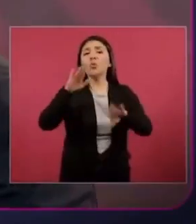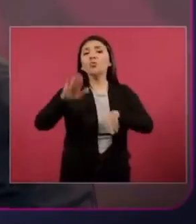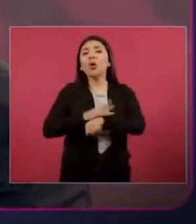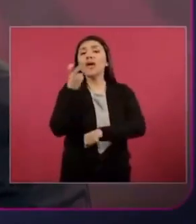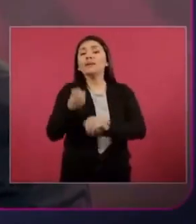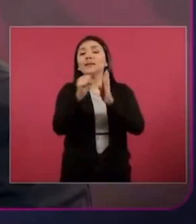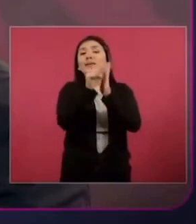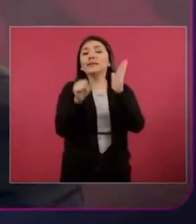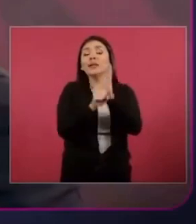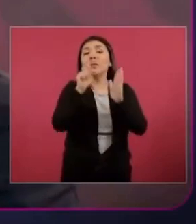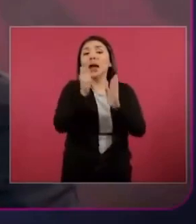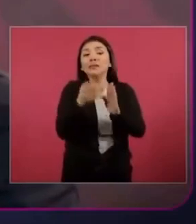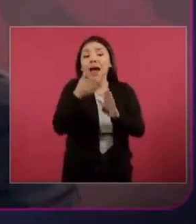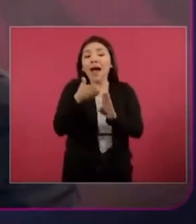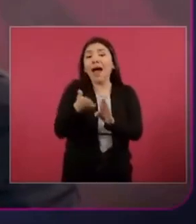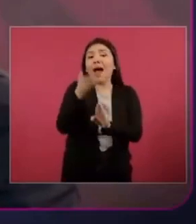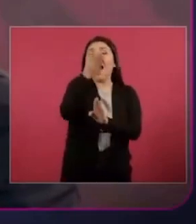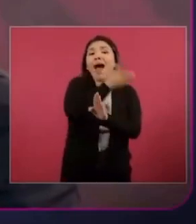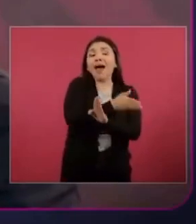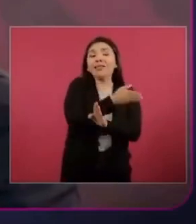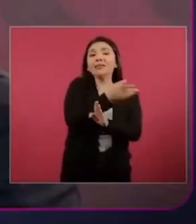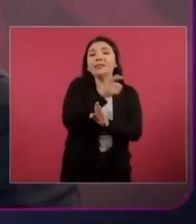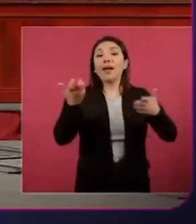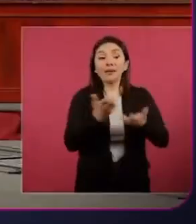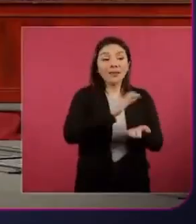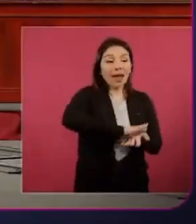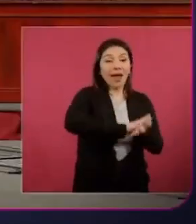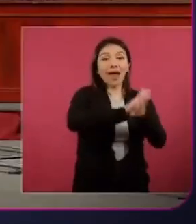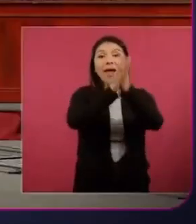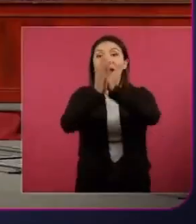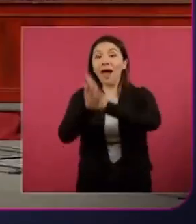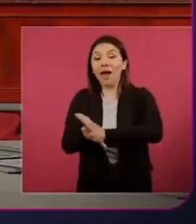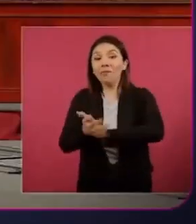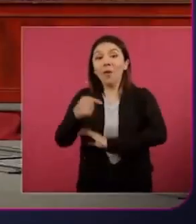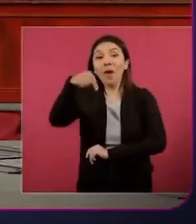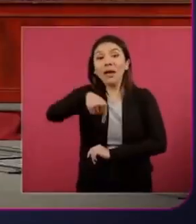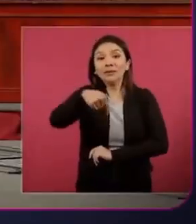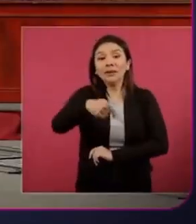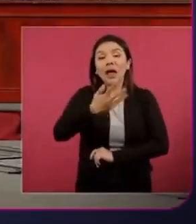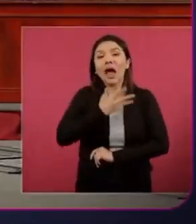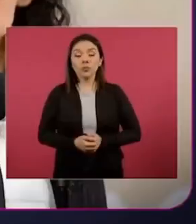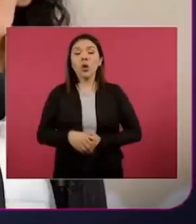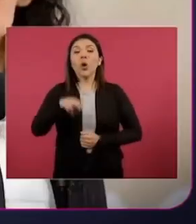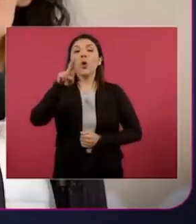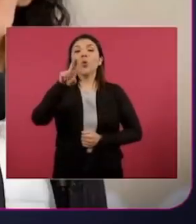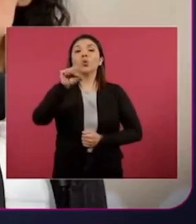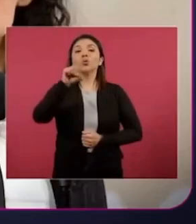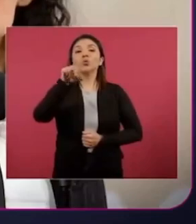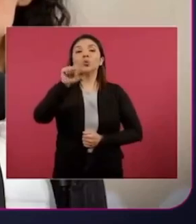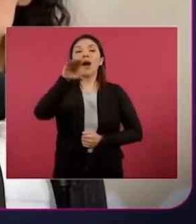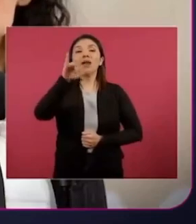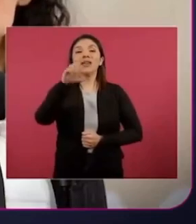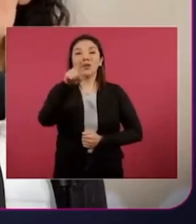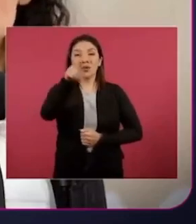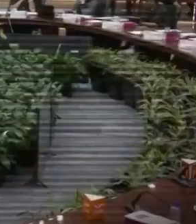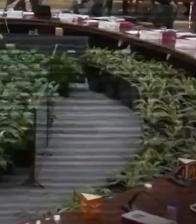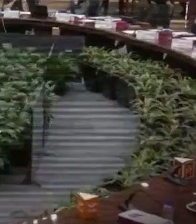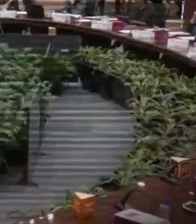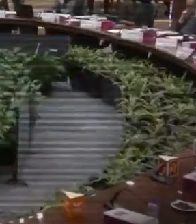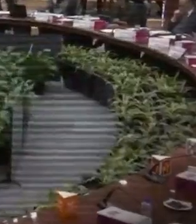fue representante de Morena ante el Registro Federal de Electores entre 2014 al 2018 y el INE cubrió su